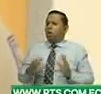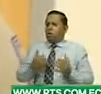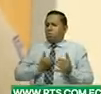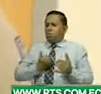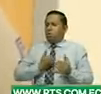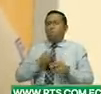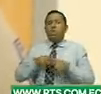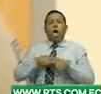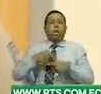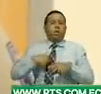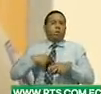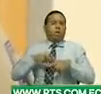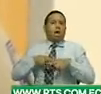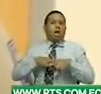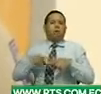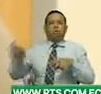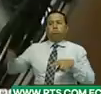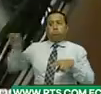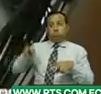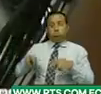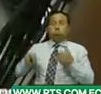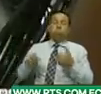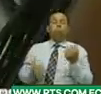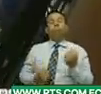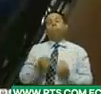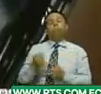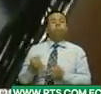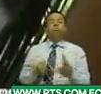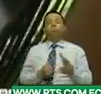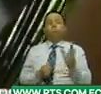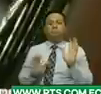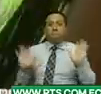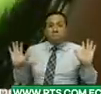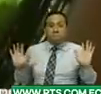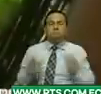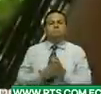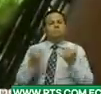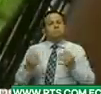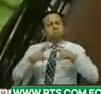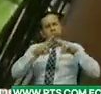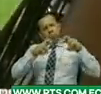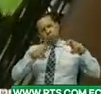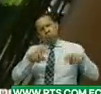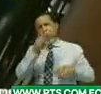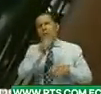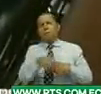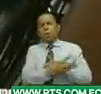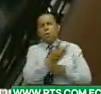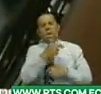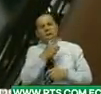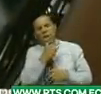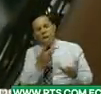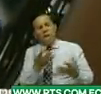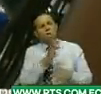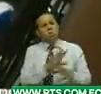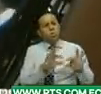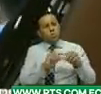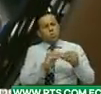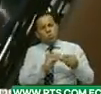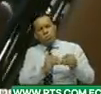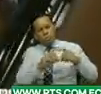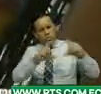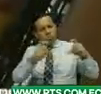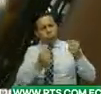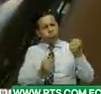una carrera como taxi y ruta. Aún se investiga la identidad de los antisociales y las placas en los automotores que utilizaron los